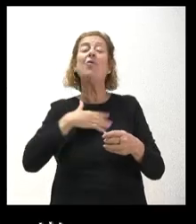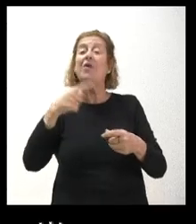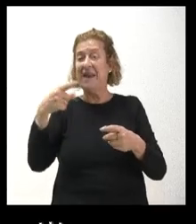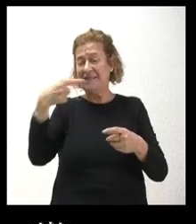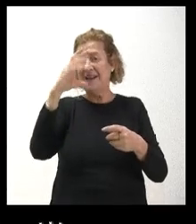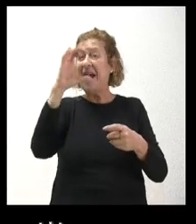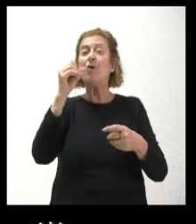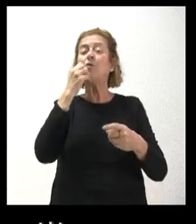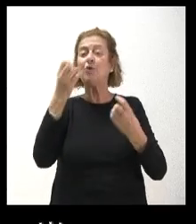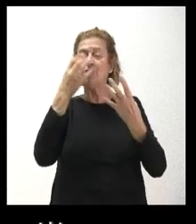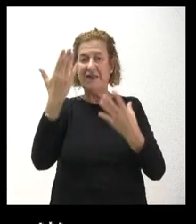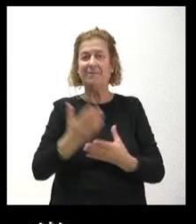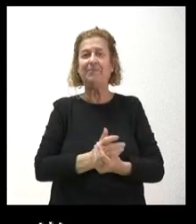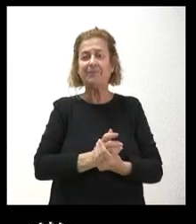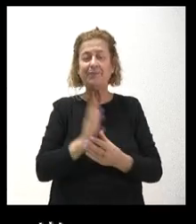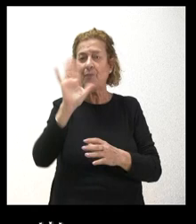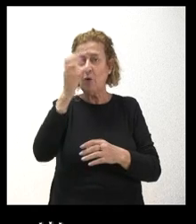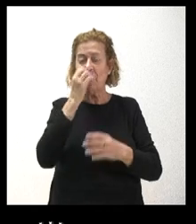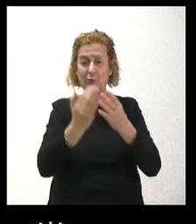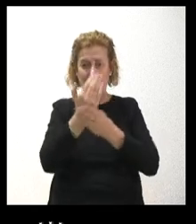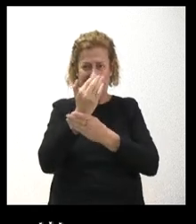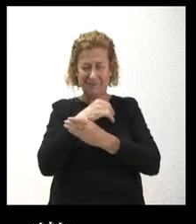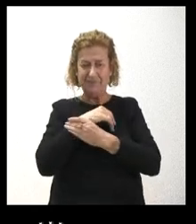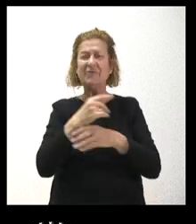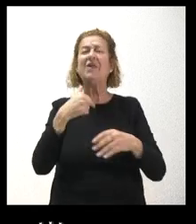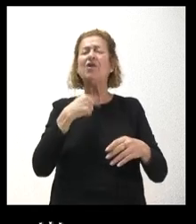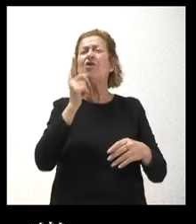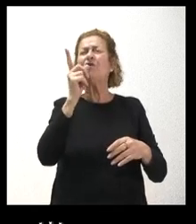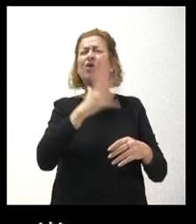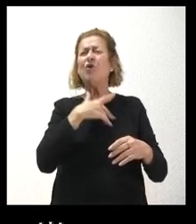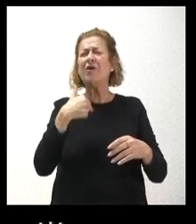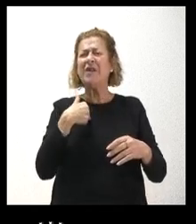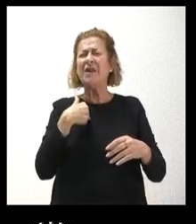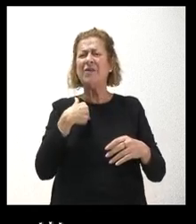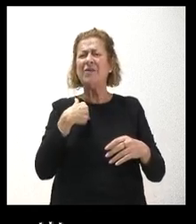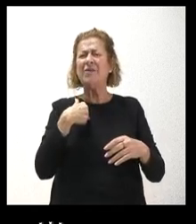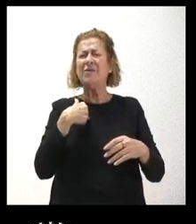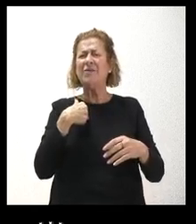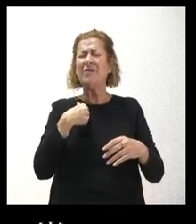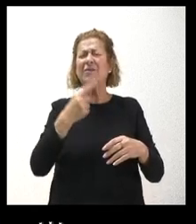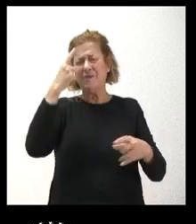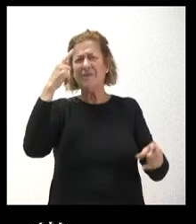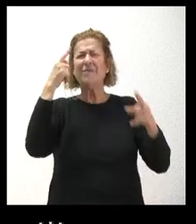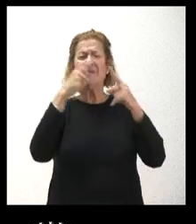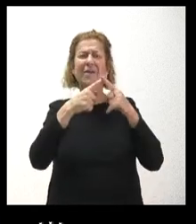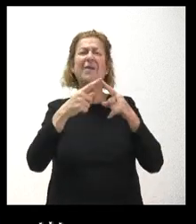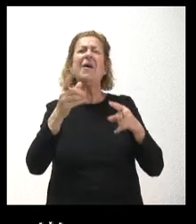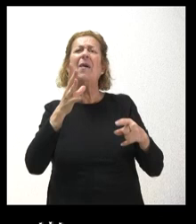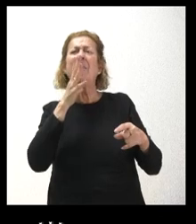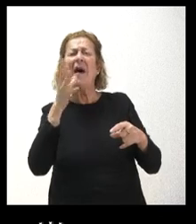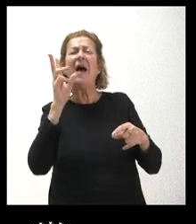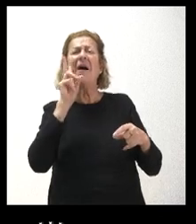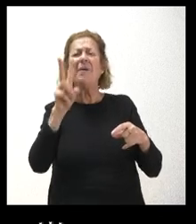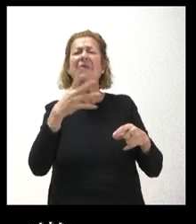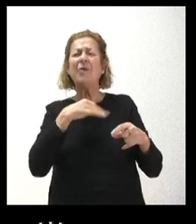días Hola Buenos días e Bueno yo solamente querría bueno insistir solemos hacerlo habitualmente para ver si también nos